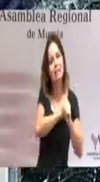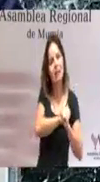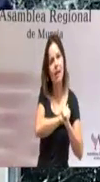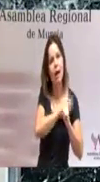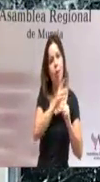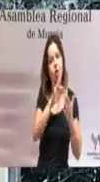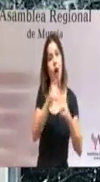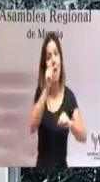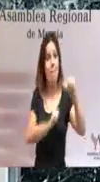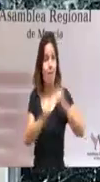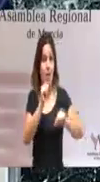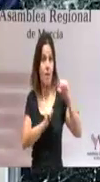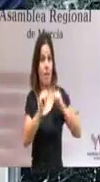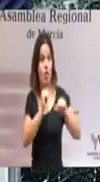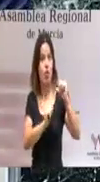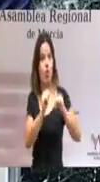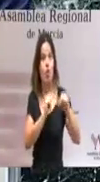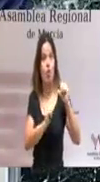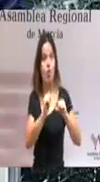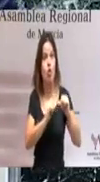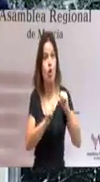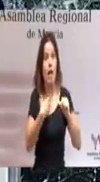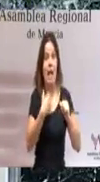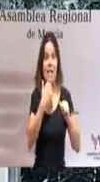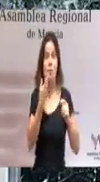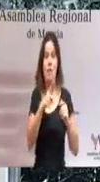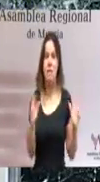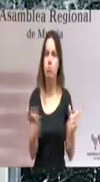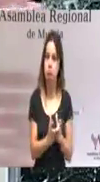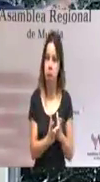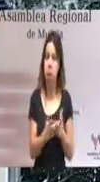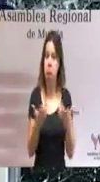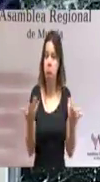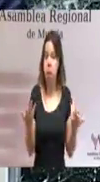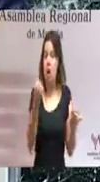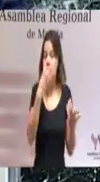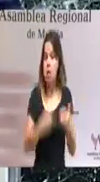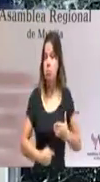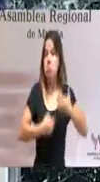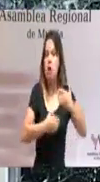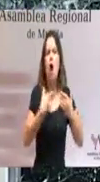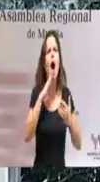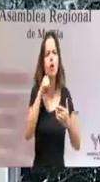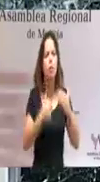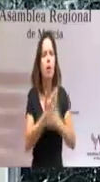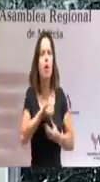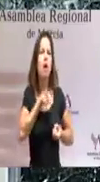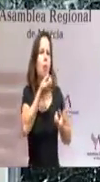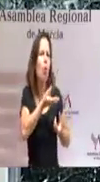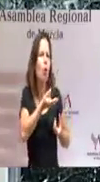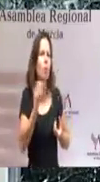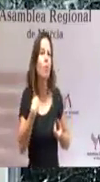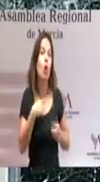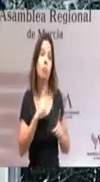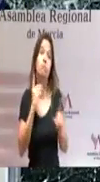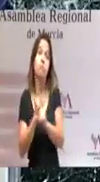para intervenciones quirúrgicas casi un mes. Bueno, pero como yo le manifestaba esta mañana, pues